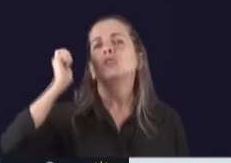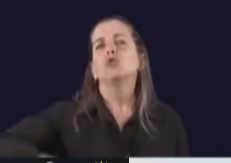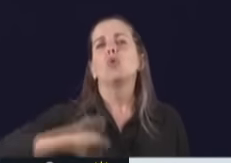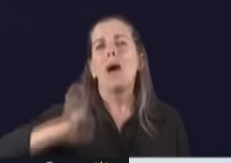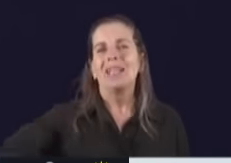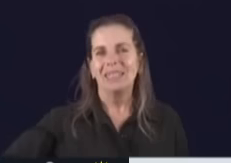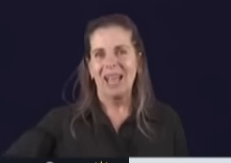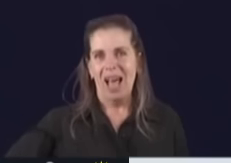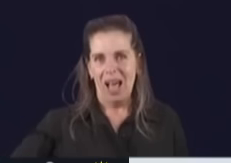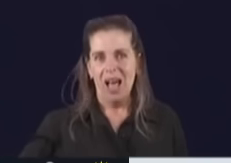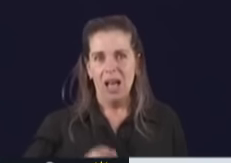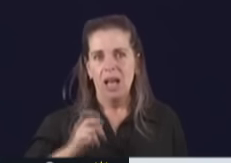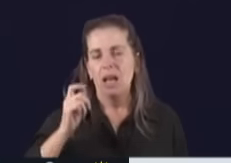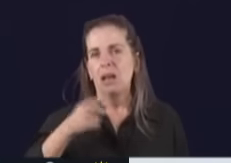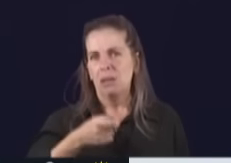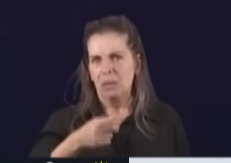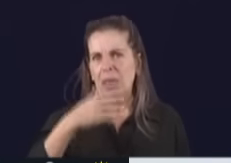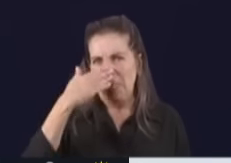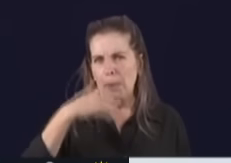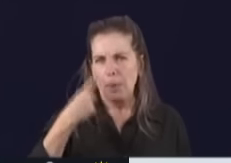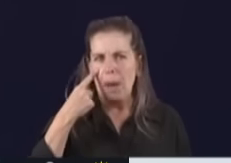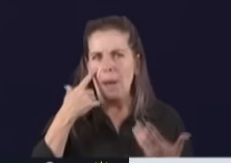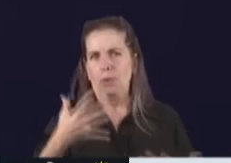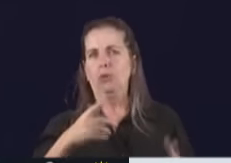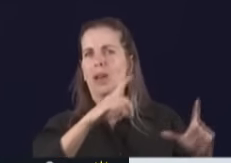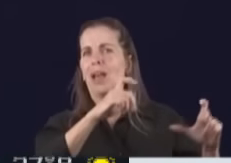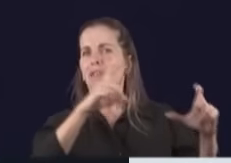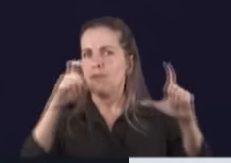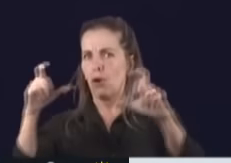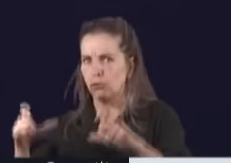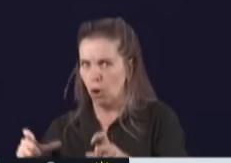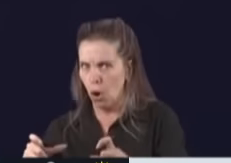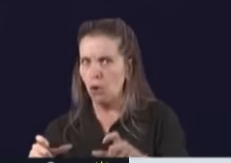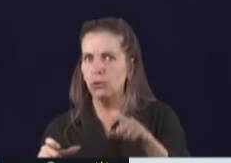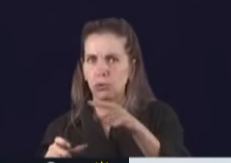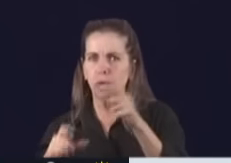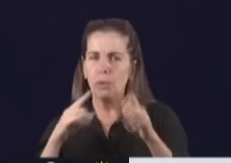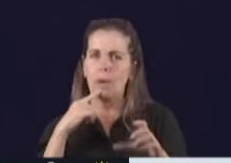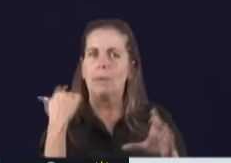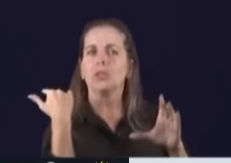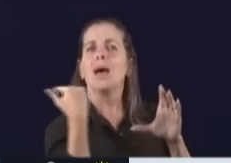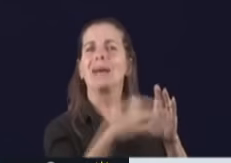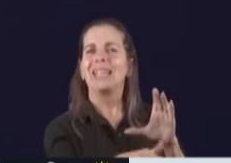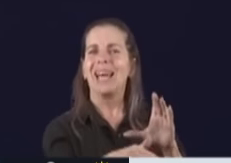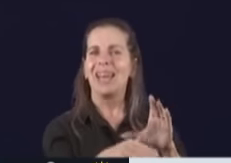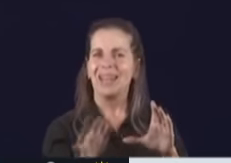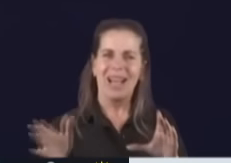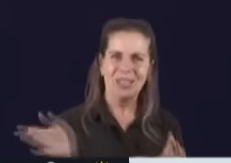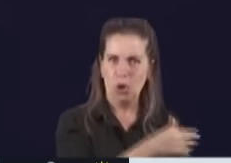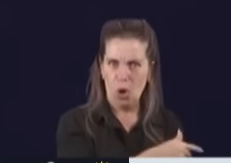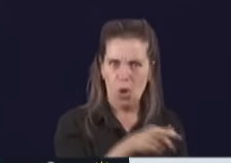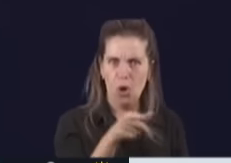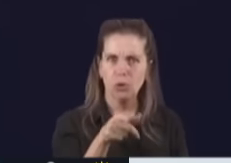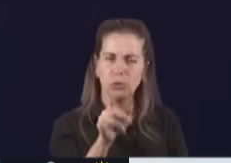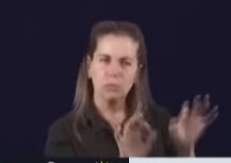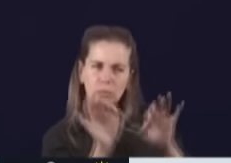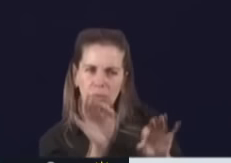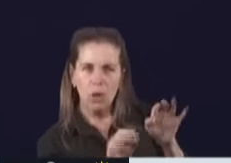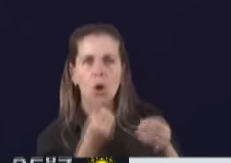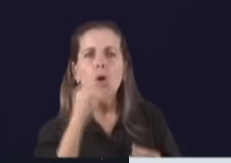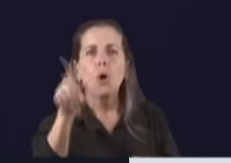Estado. Después de esto hay fotos, después se las vamos a enviar con todo el detalle del